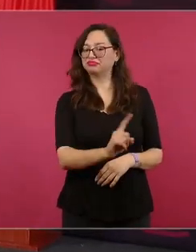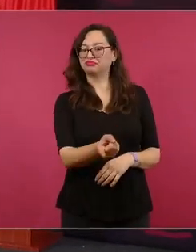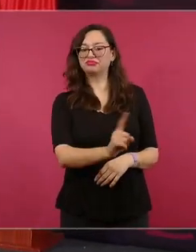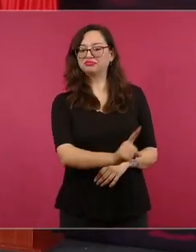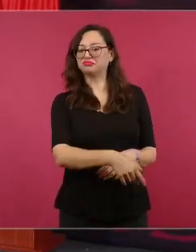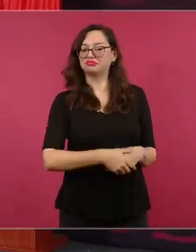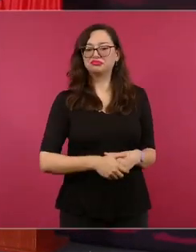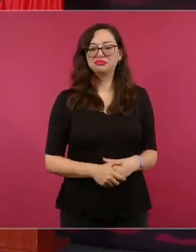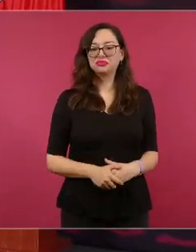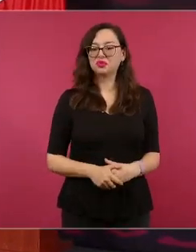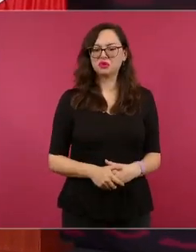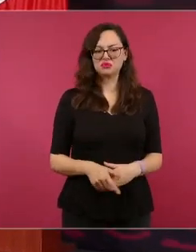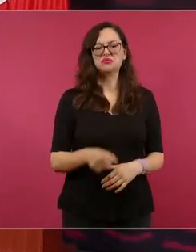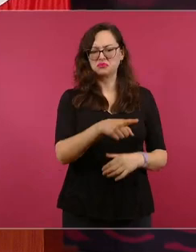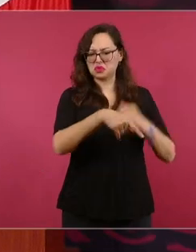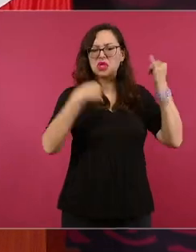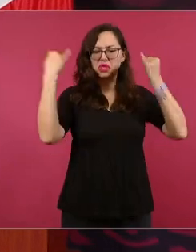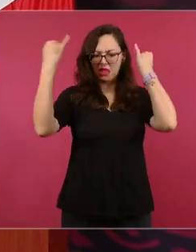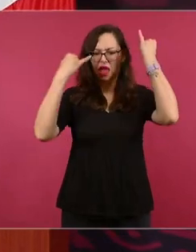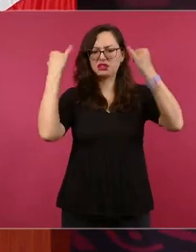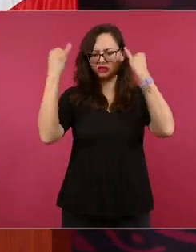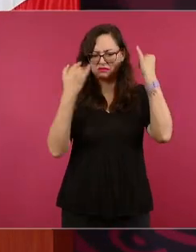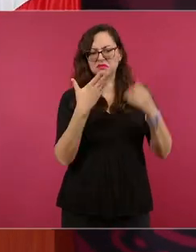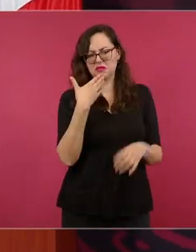es mejor que sigan inventando,